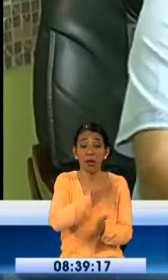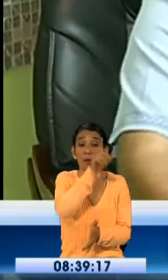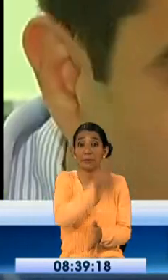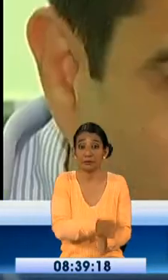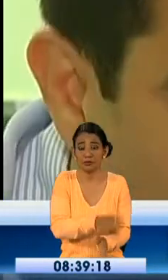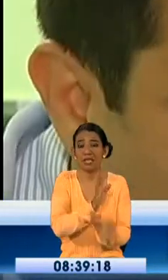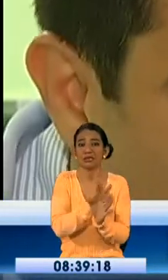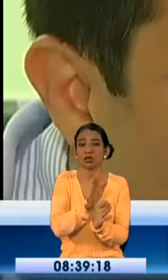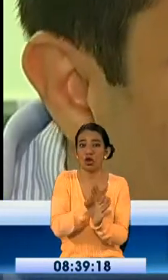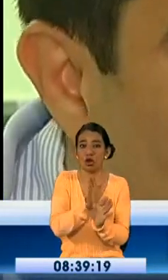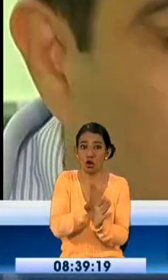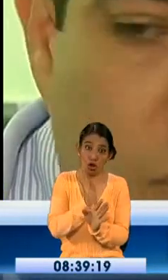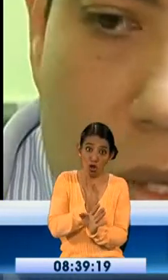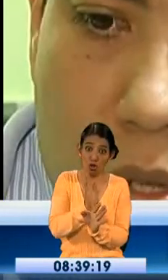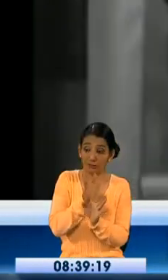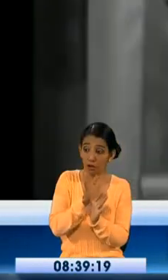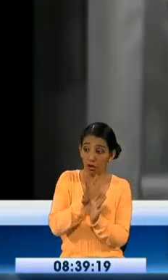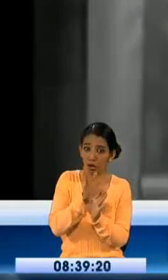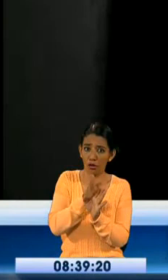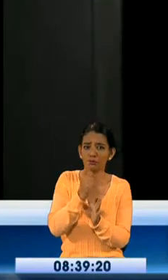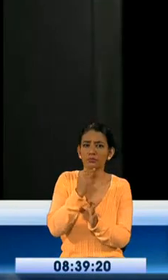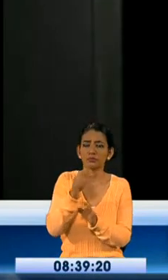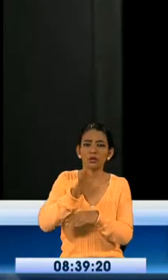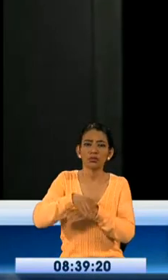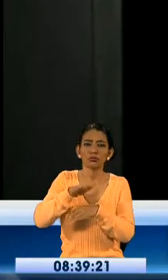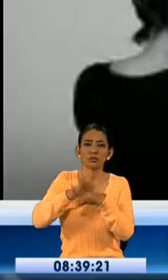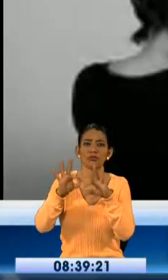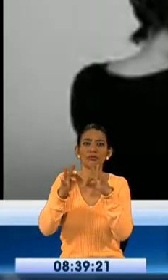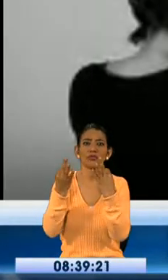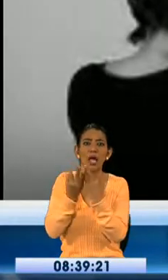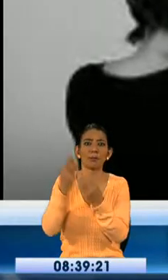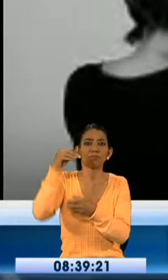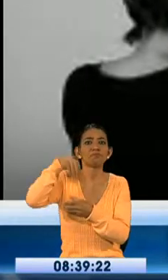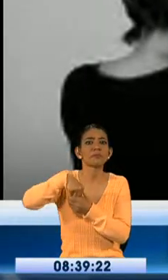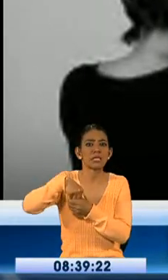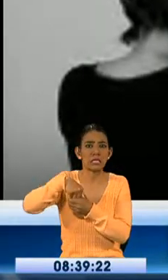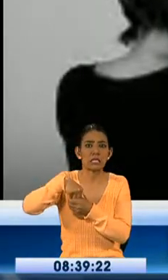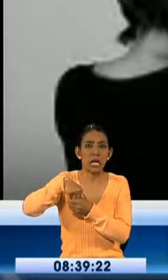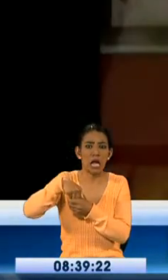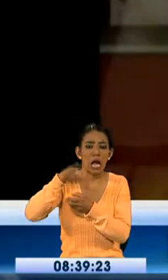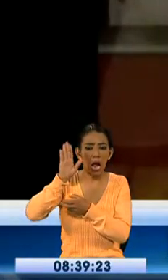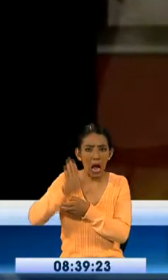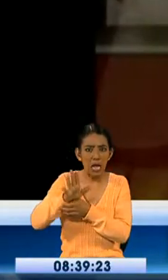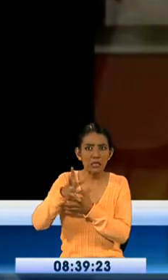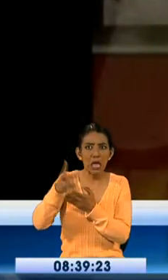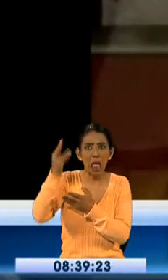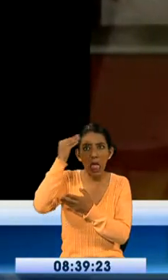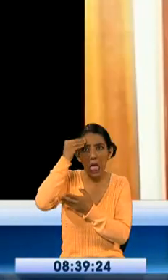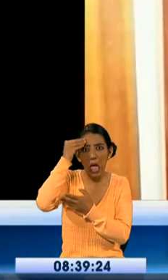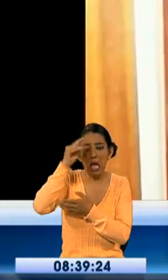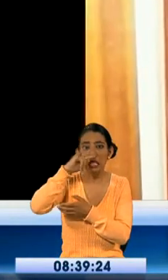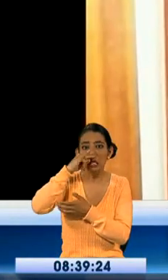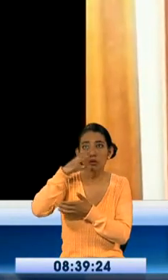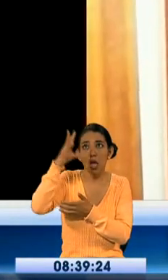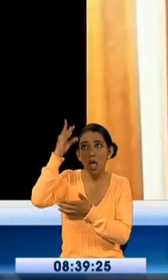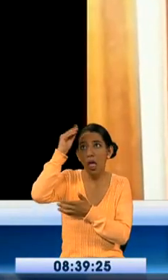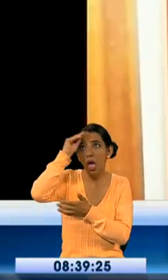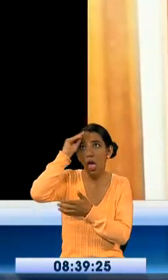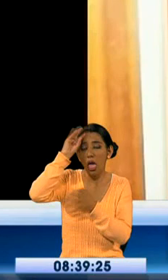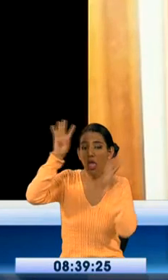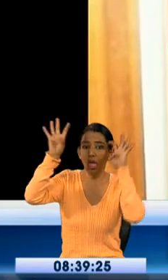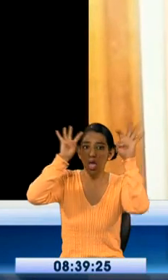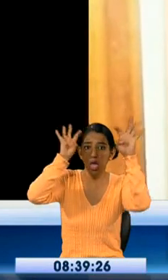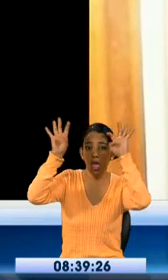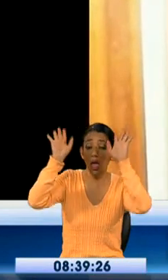comportamiento humano, emerge de factores familiares endógenos que se anclan en la psiquis de un niño que crece en un mar